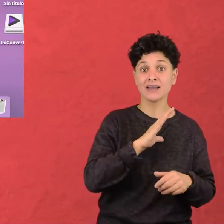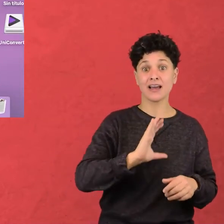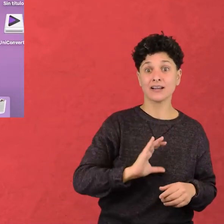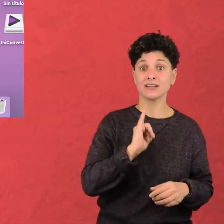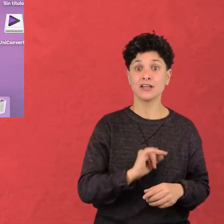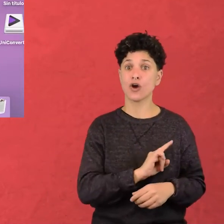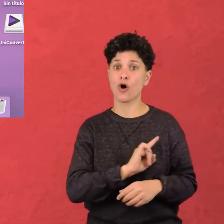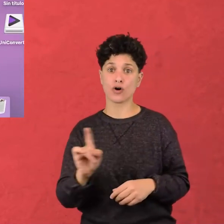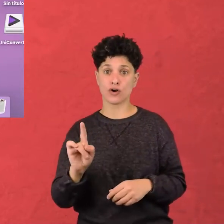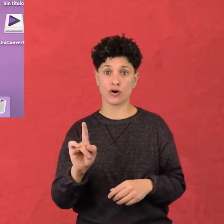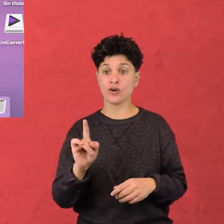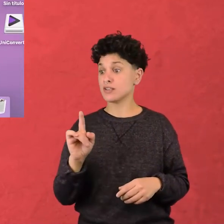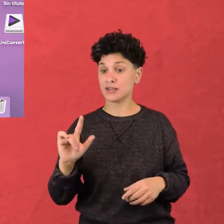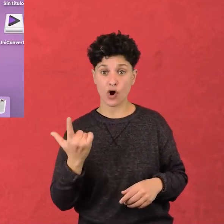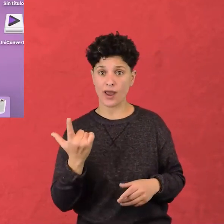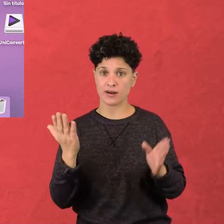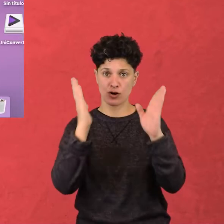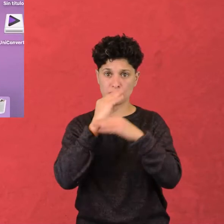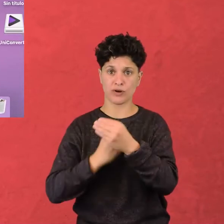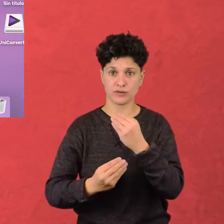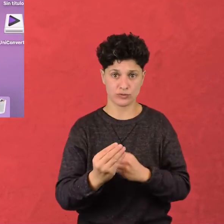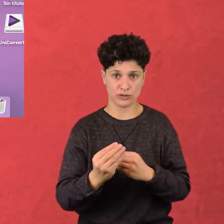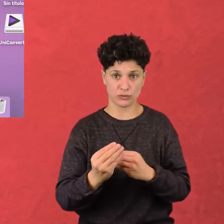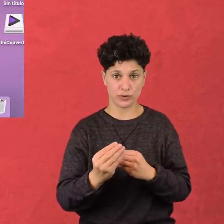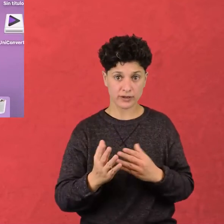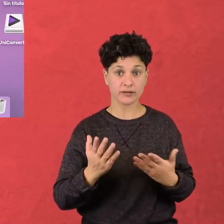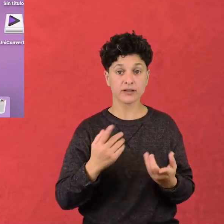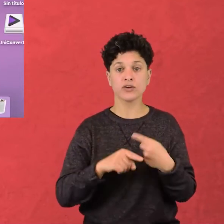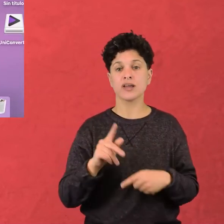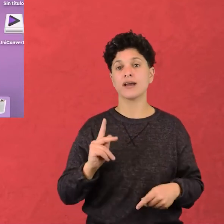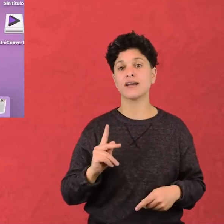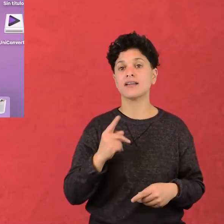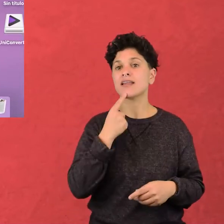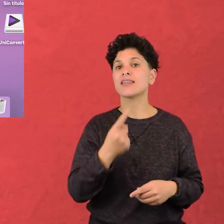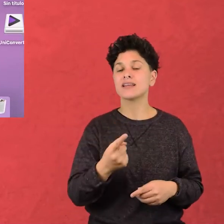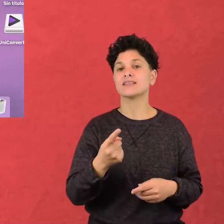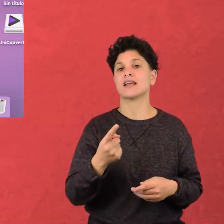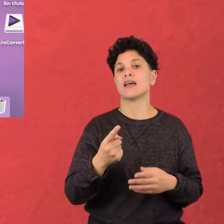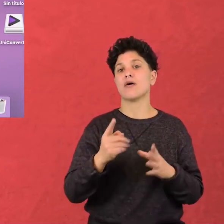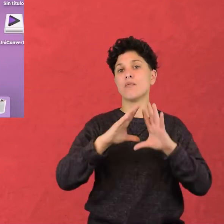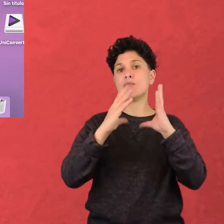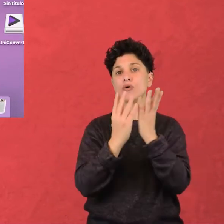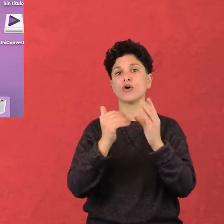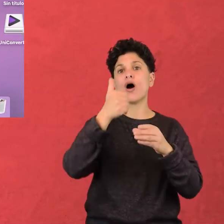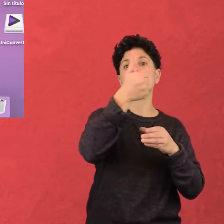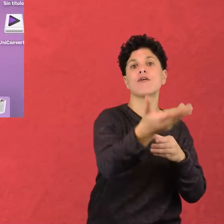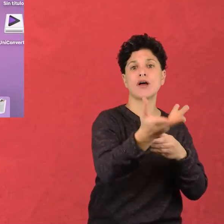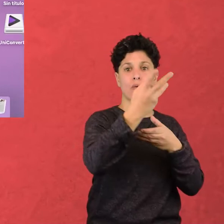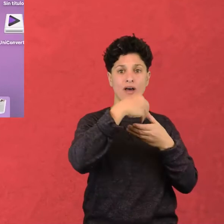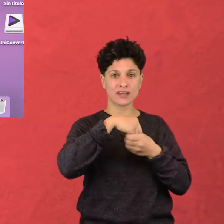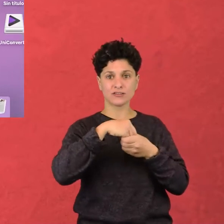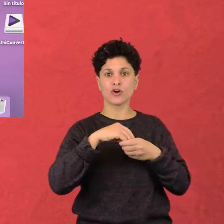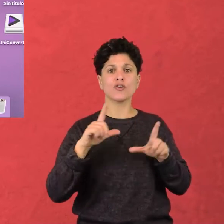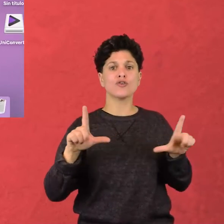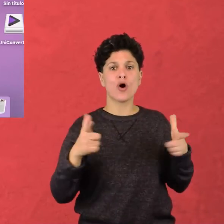eso. Tenés carácter o no lo tenés, pero si no lo tenés, no hay manera de suplirlo. Por eso, fíjense que Kant dice que ni en